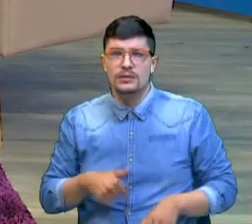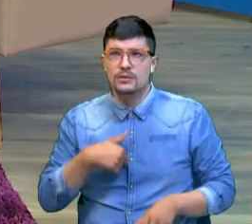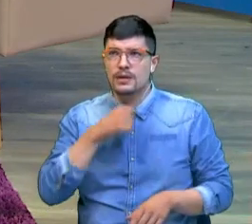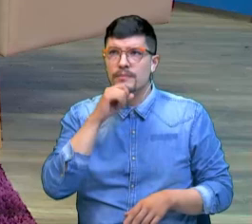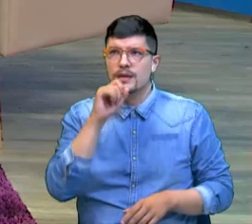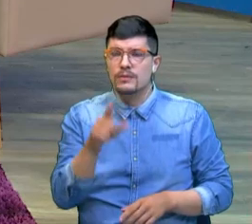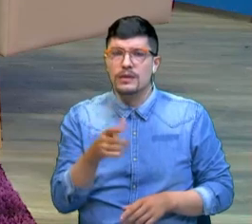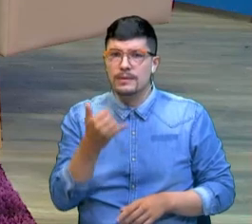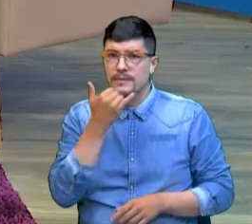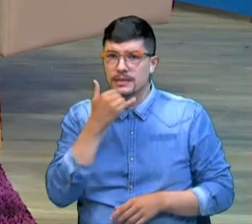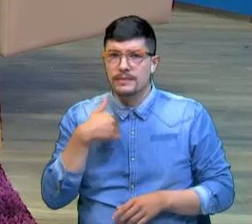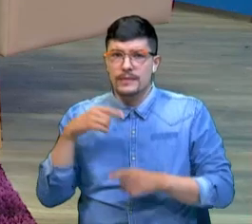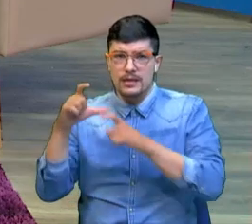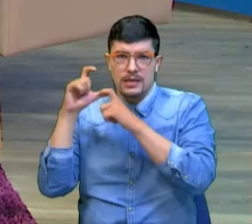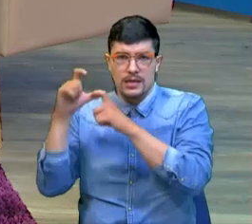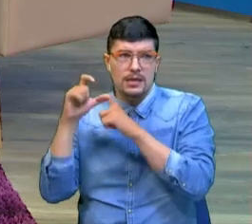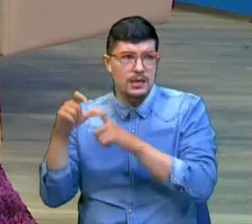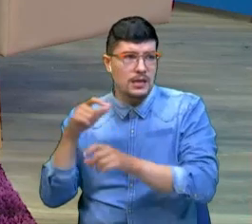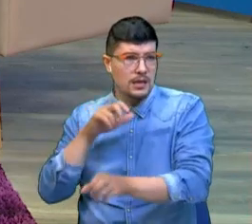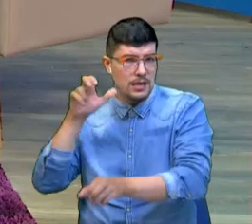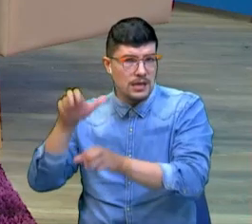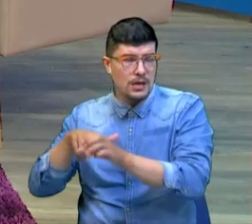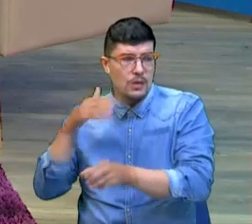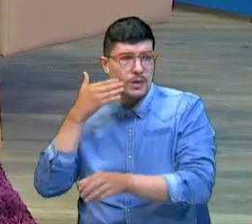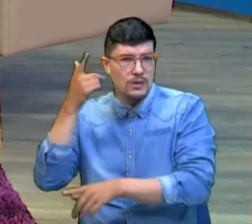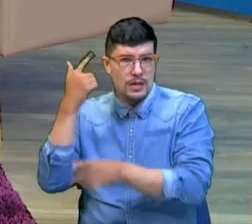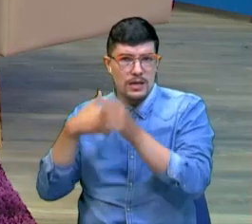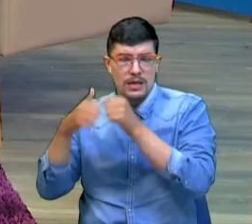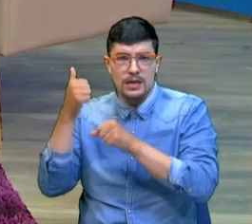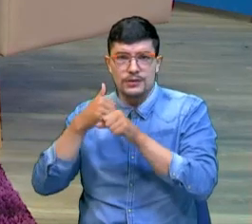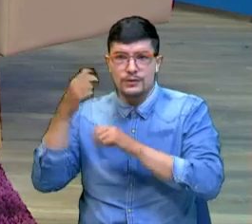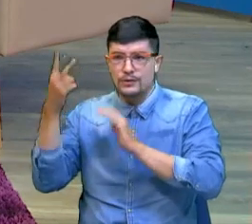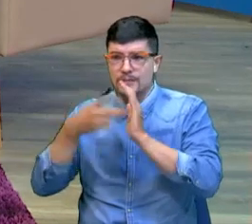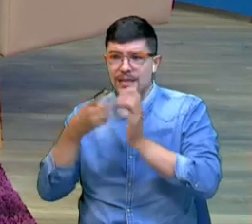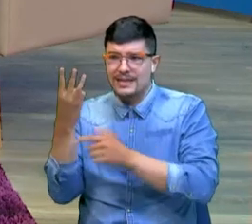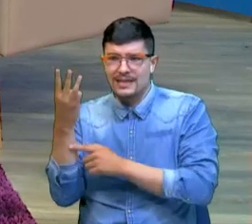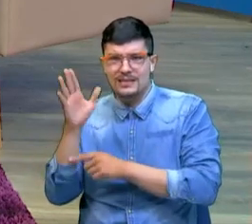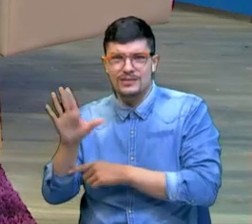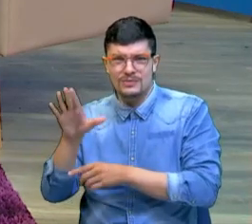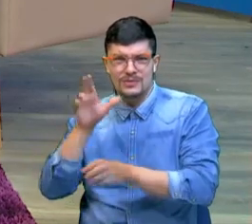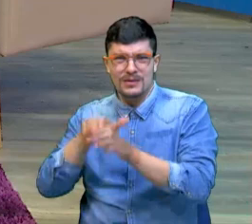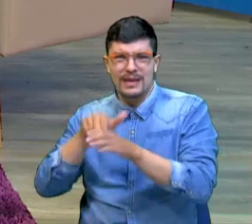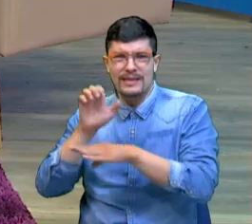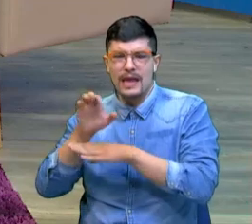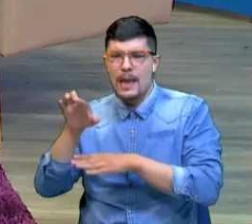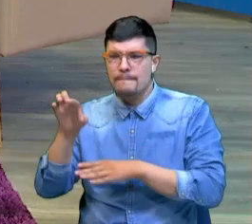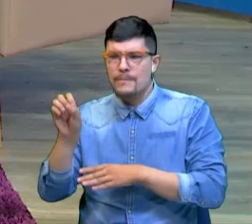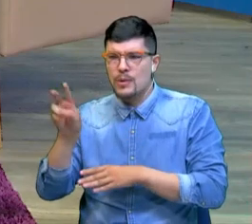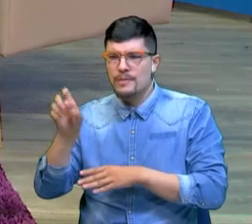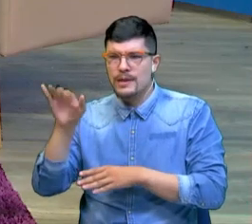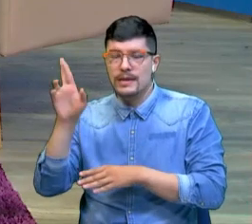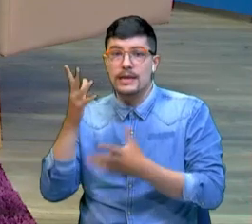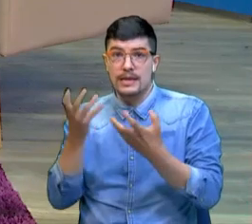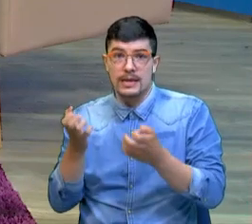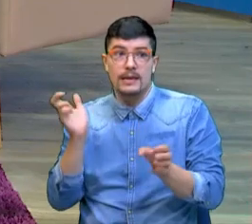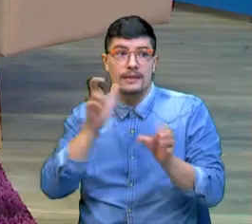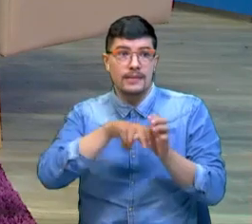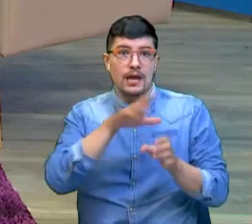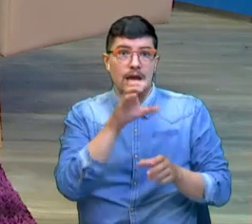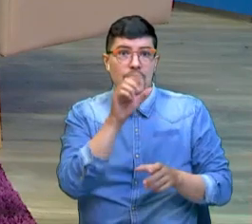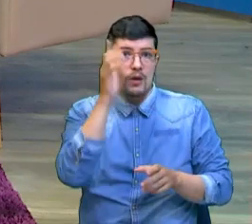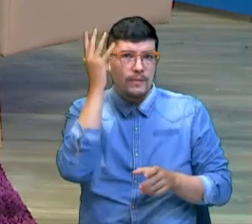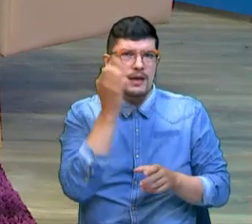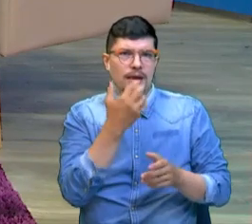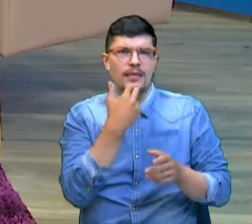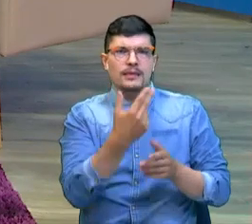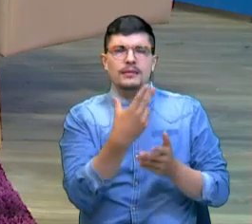inquietud, es que mi yerno es afiliado en el 2003 a Porvenir y quiere pasarse a Colpensiones, pero Colpensiones le está